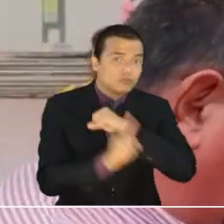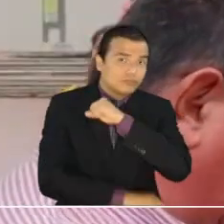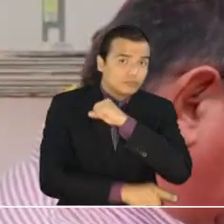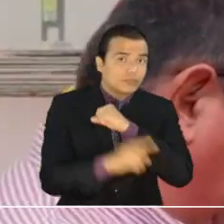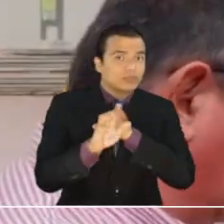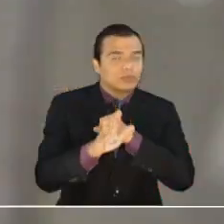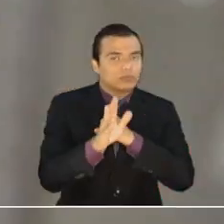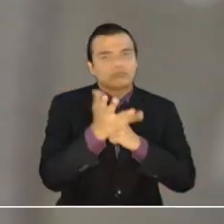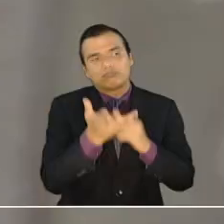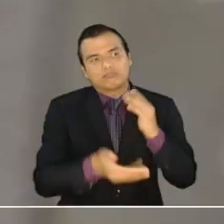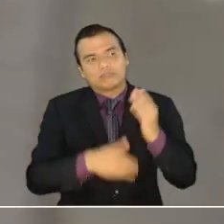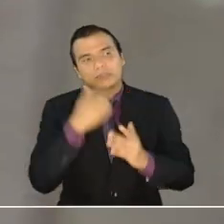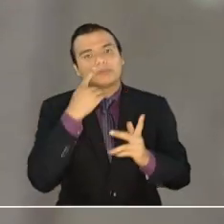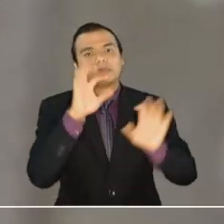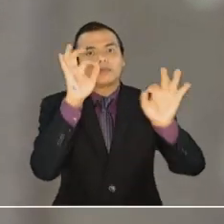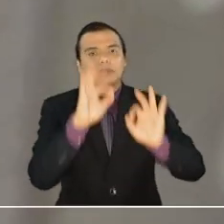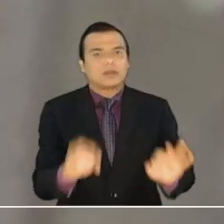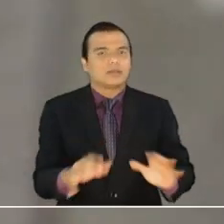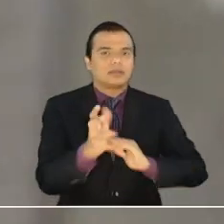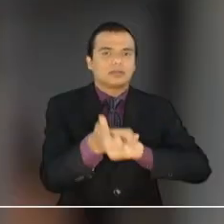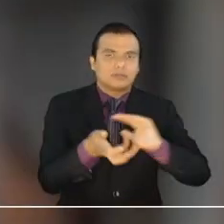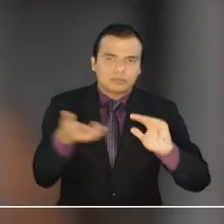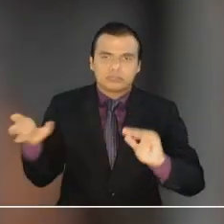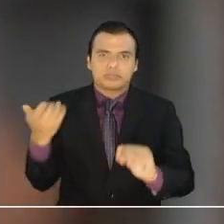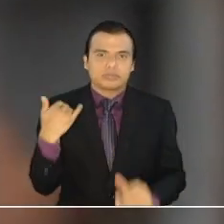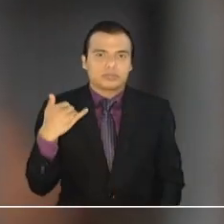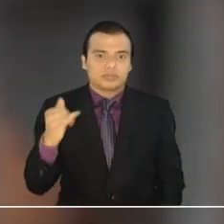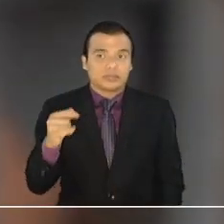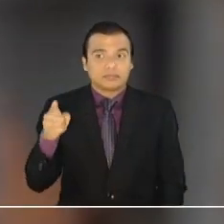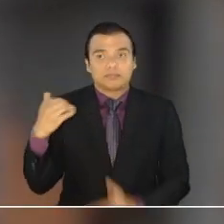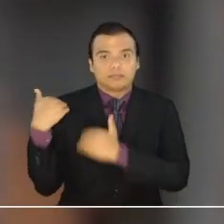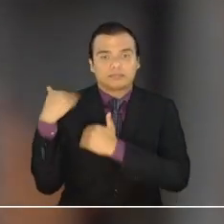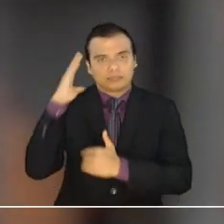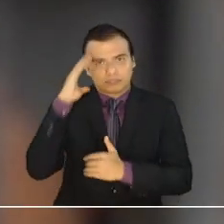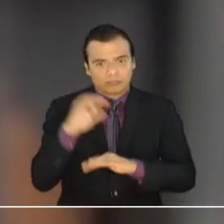en la ciudad de Santiago de Cali a largo plazo en Cali Se proyecta la construcción de una cárcel distrital